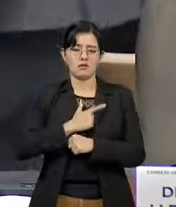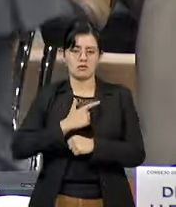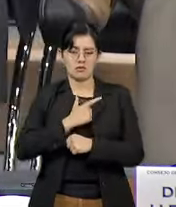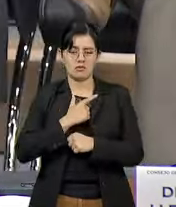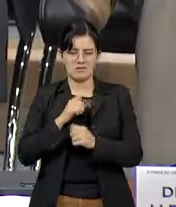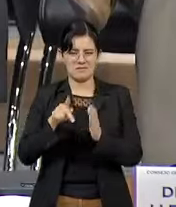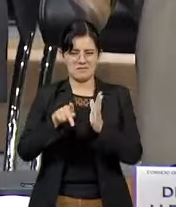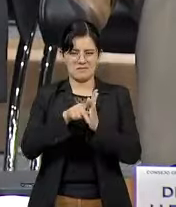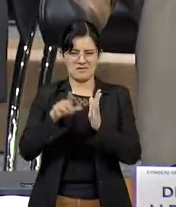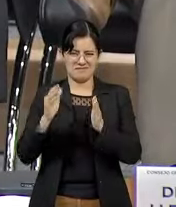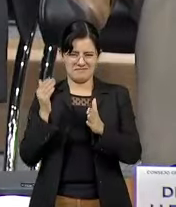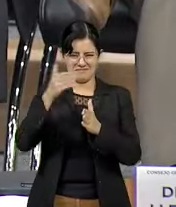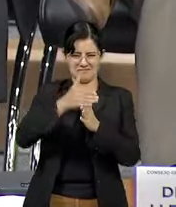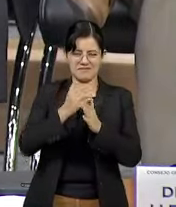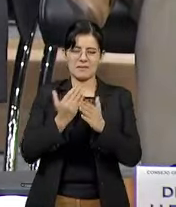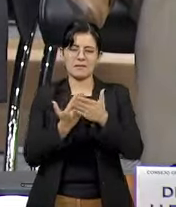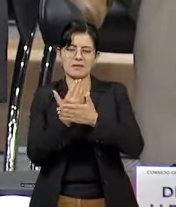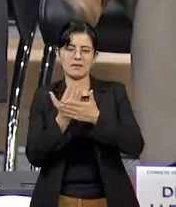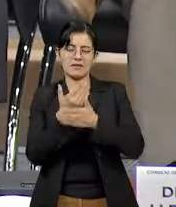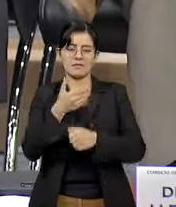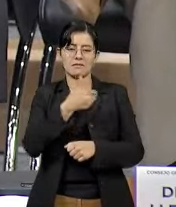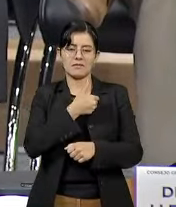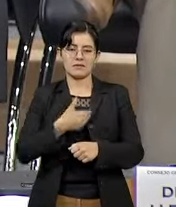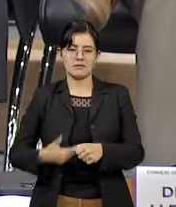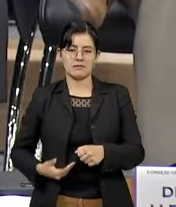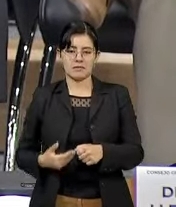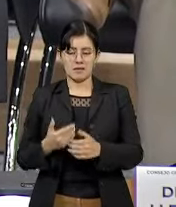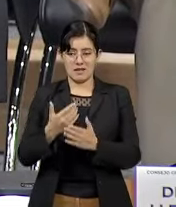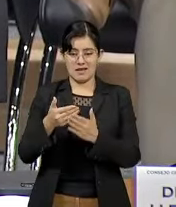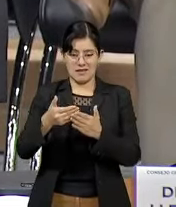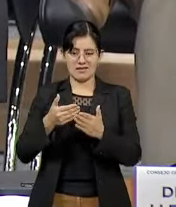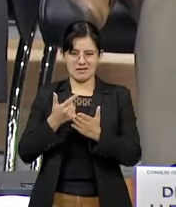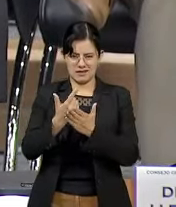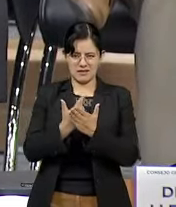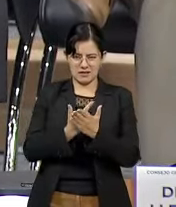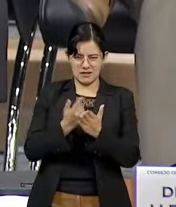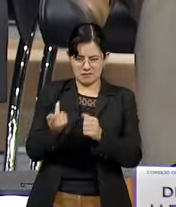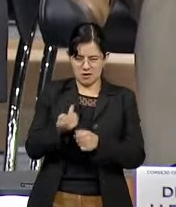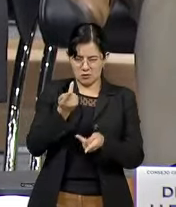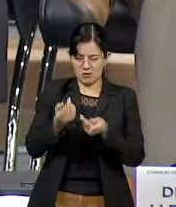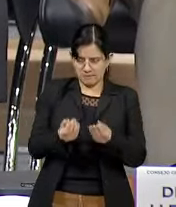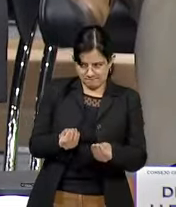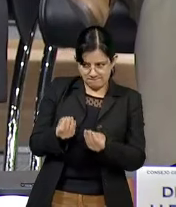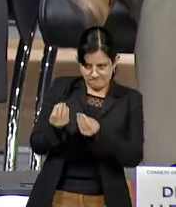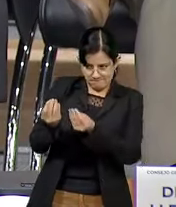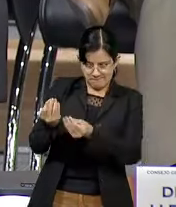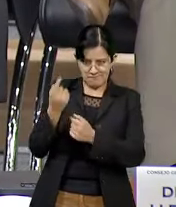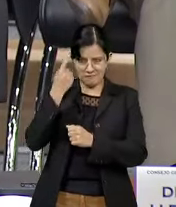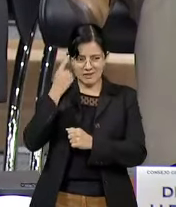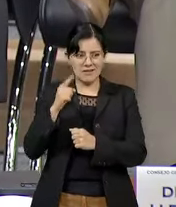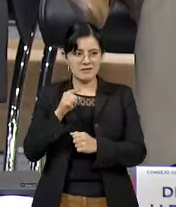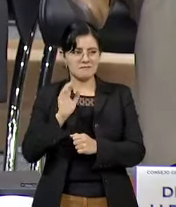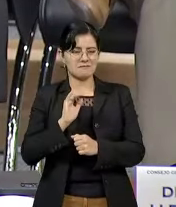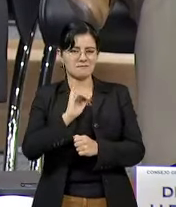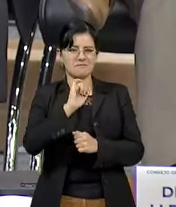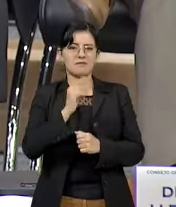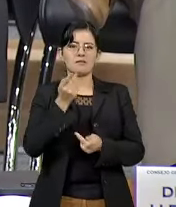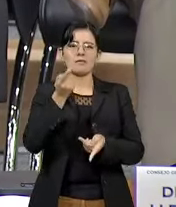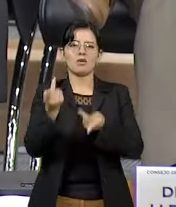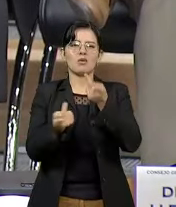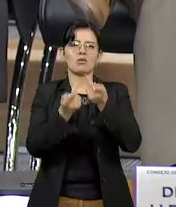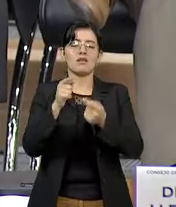mañaneras del presidente y que les entregan las preguntas para el lucimiento del presidente de